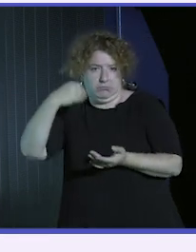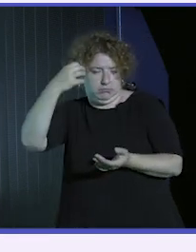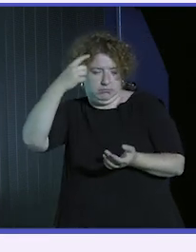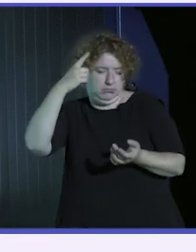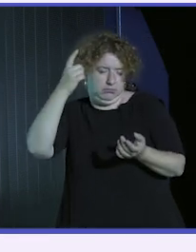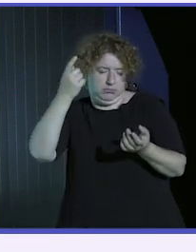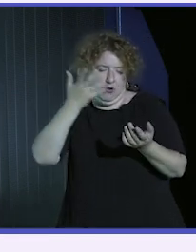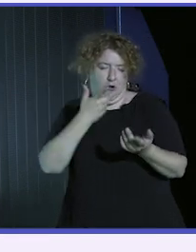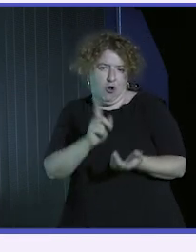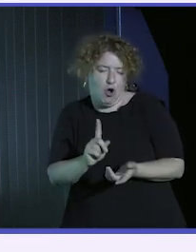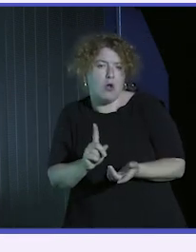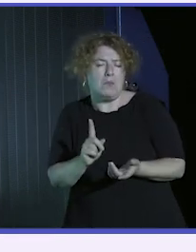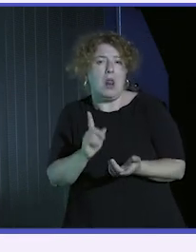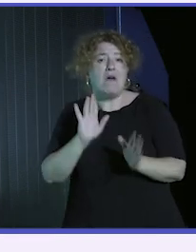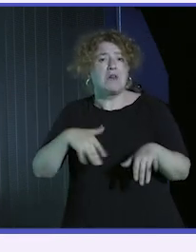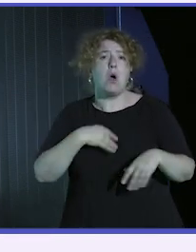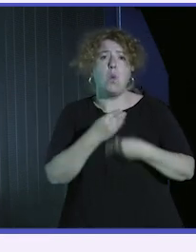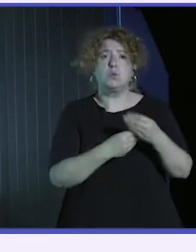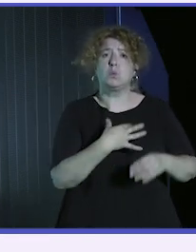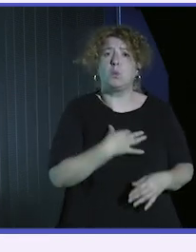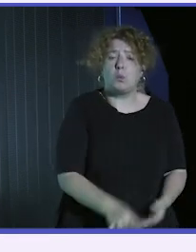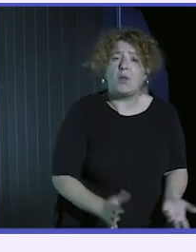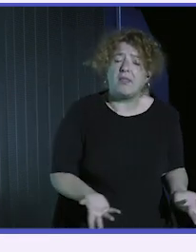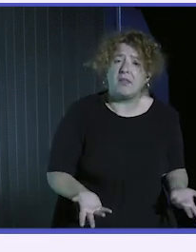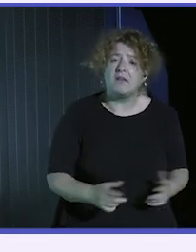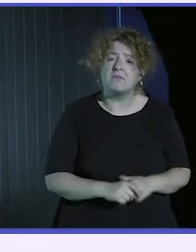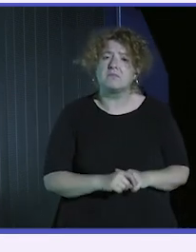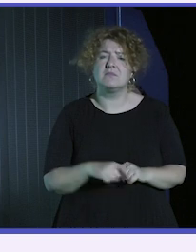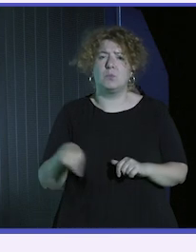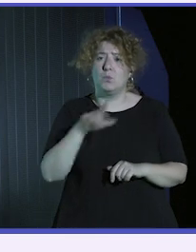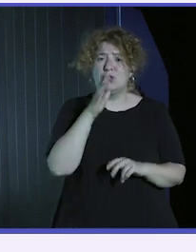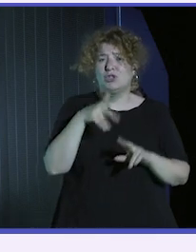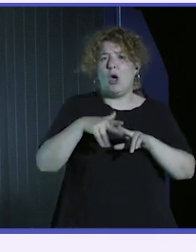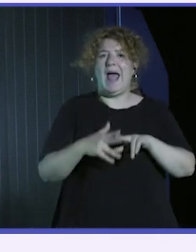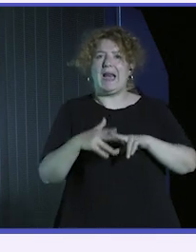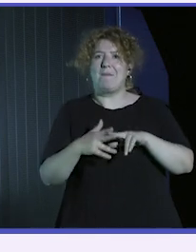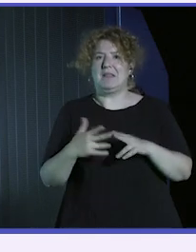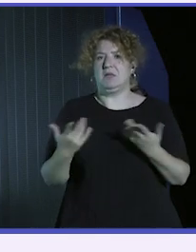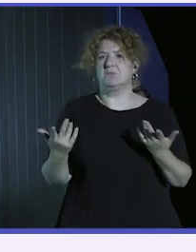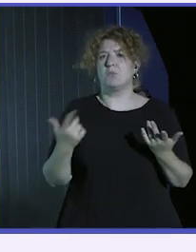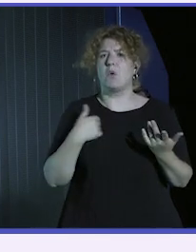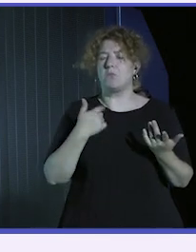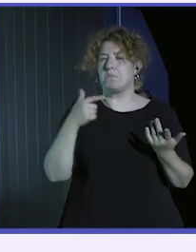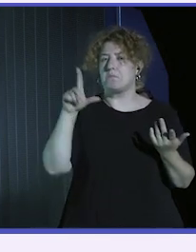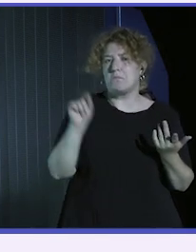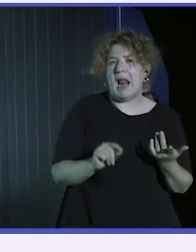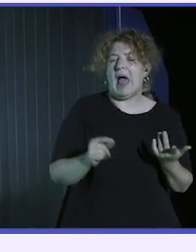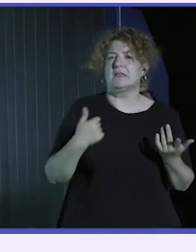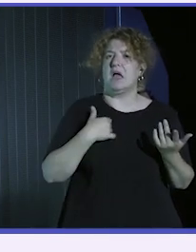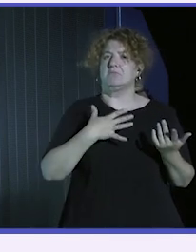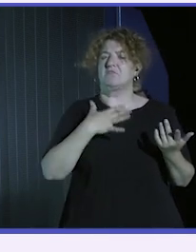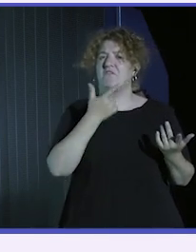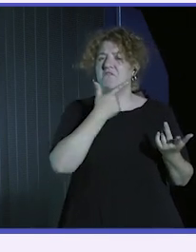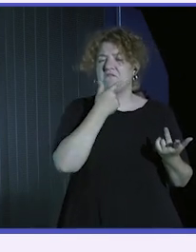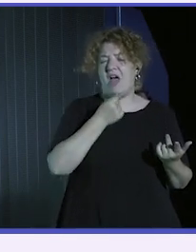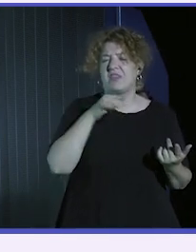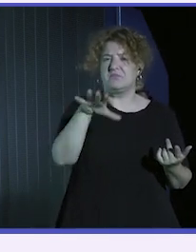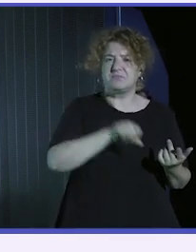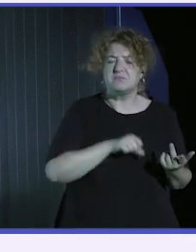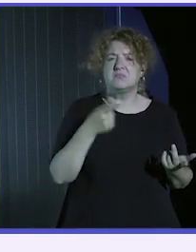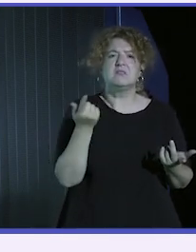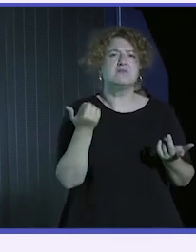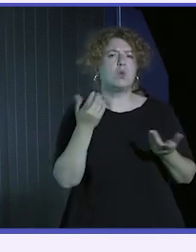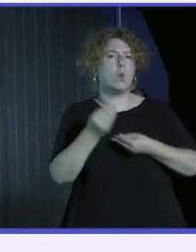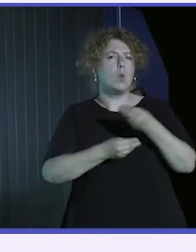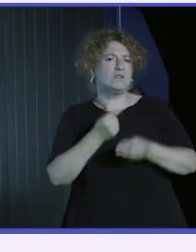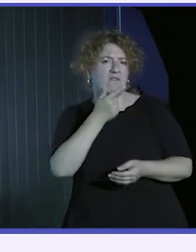pueda utilizar estas herramientas. Estas herramientas son cada vez más asequibles y más sencillas, pero no podemos olvidar